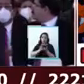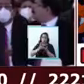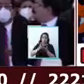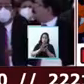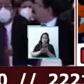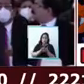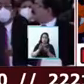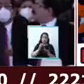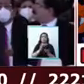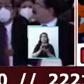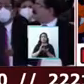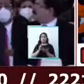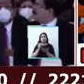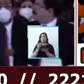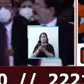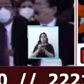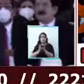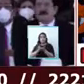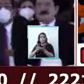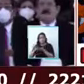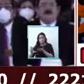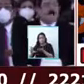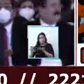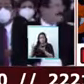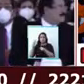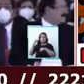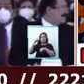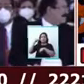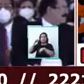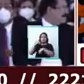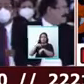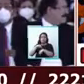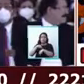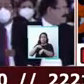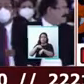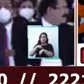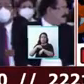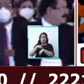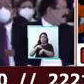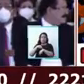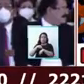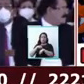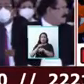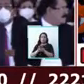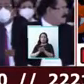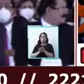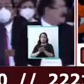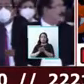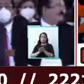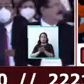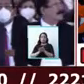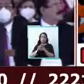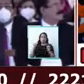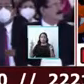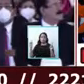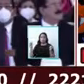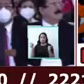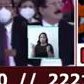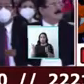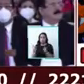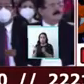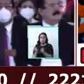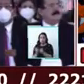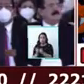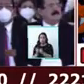ha hecho fue tapar algunos baches y pintar unas cositas ahí, pero necesitamos, ¿verdad?, que se vaya gestando procesos